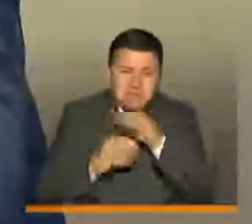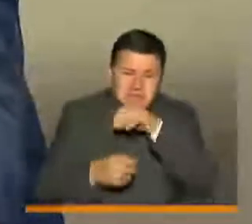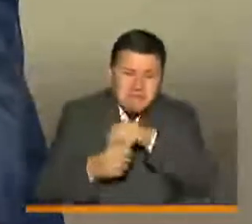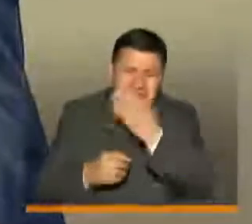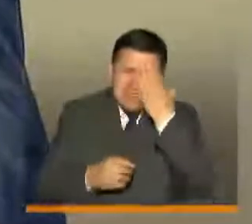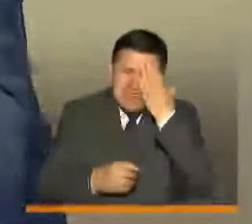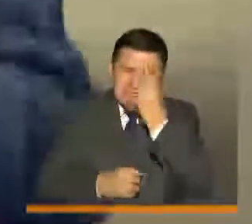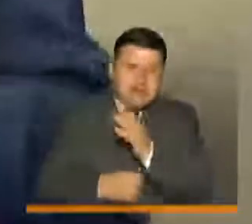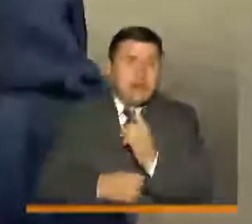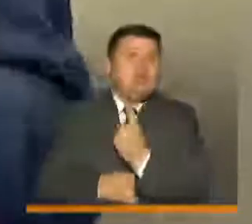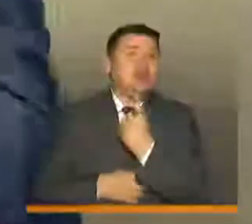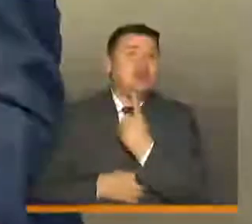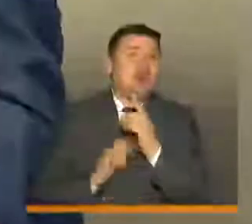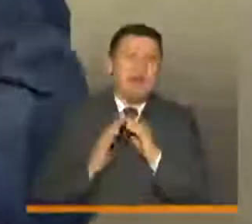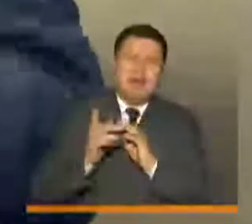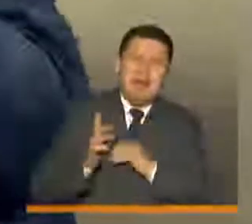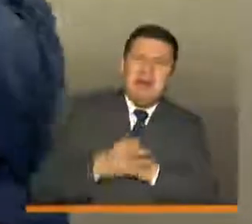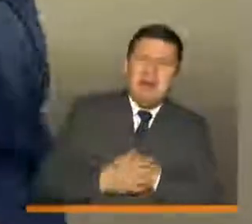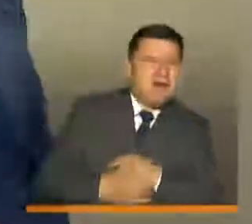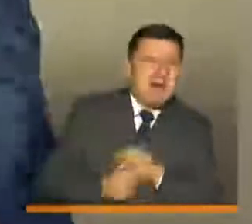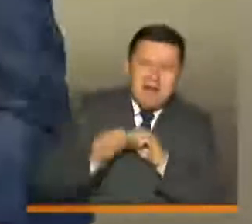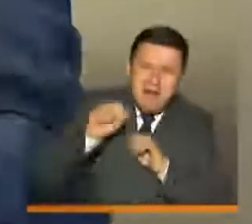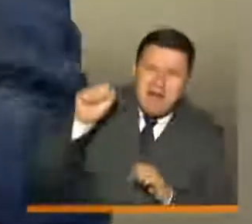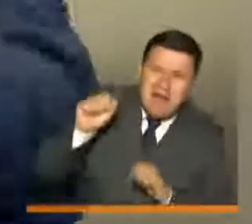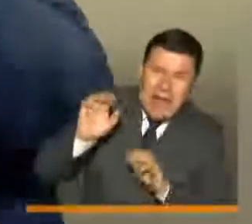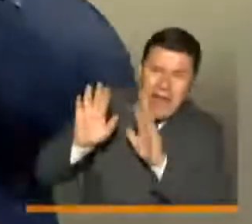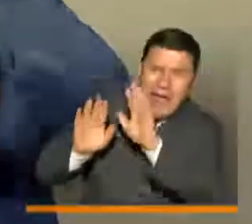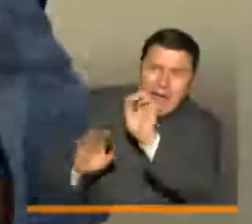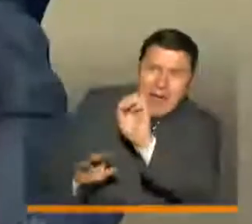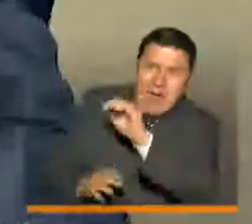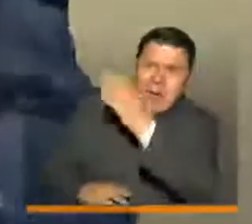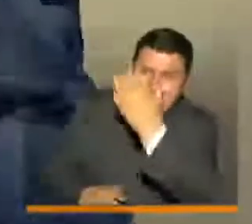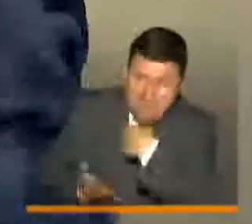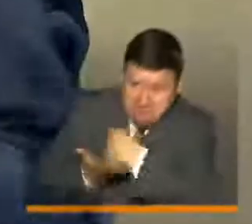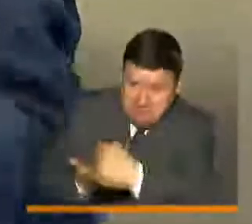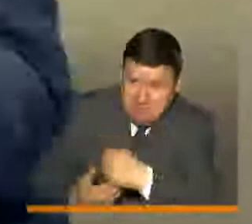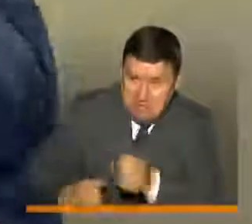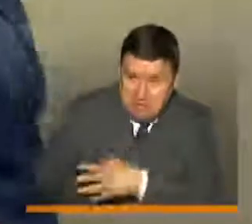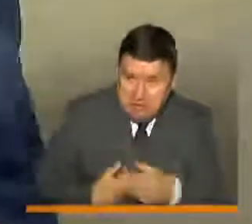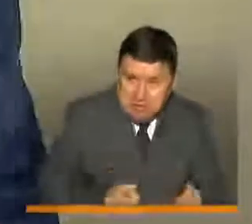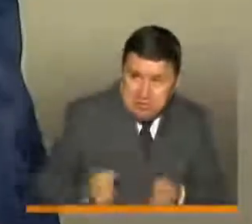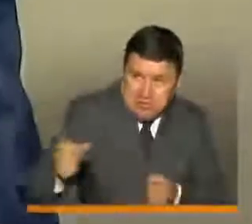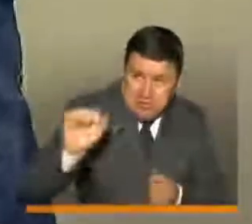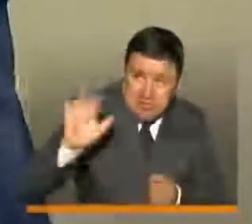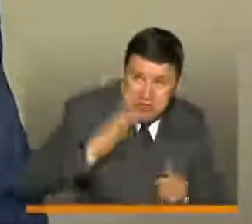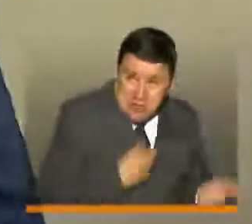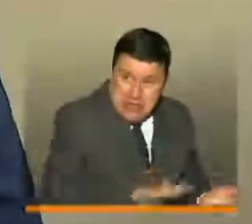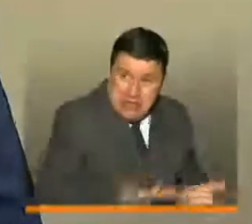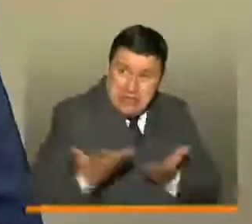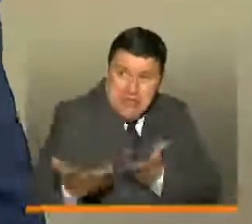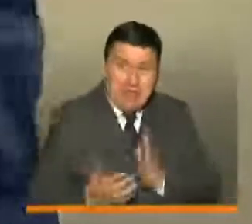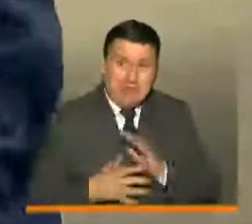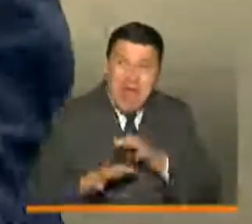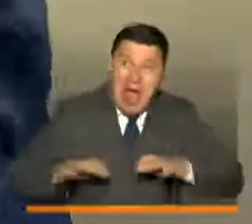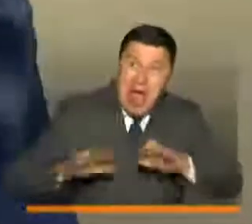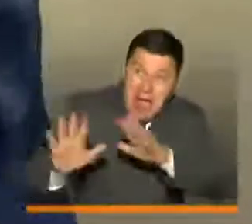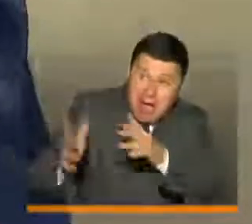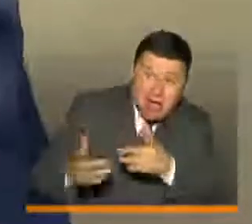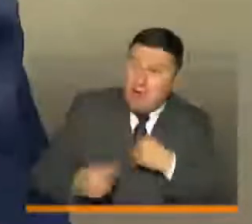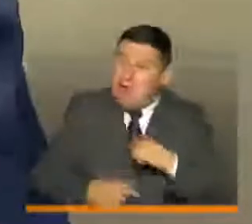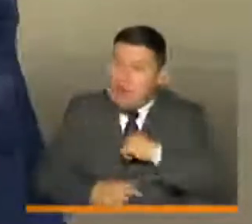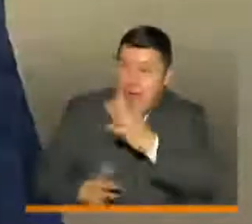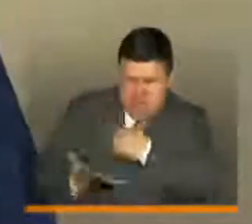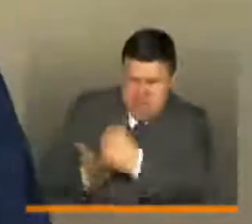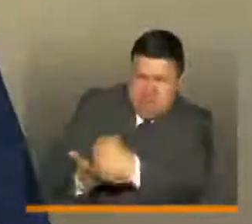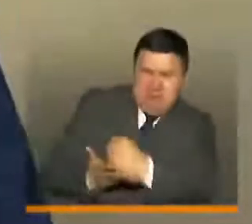que saben que están solos, ojalá podamos ofrecerle, yo le ayudo con el mercado, yo le ayudo con algunas de las actividades que usted no